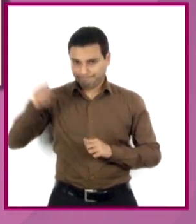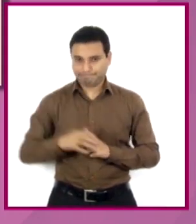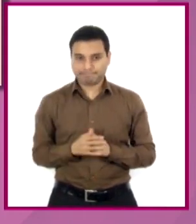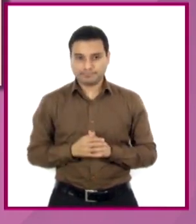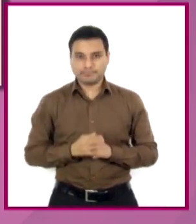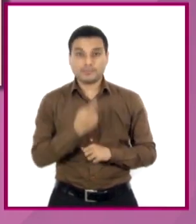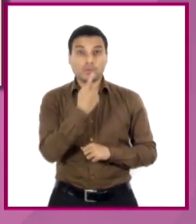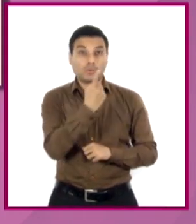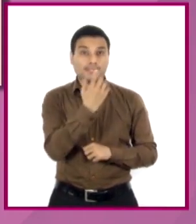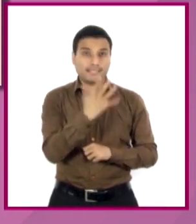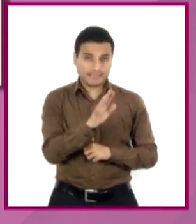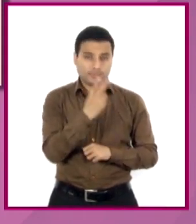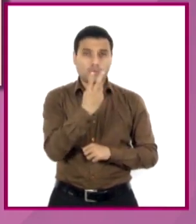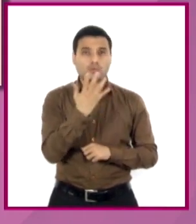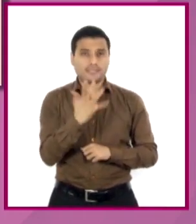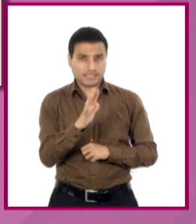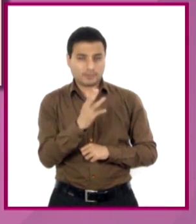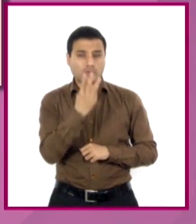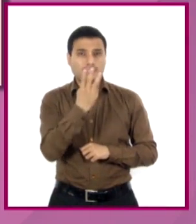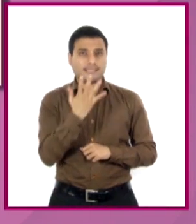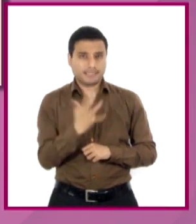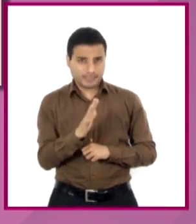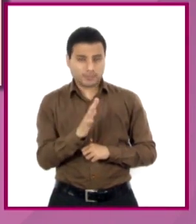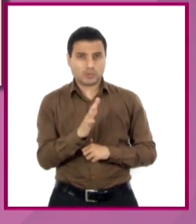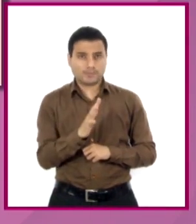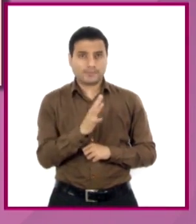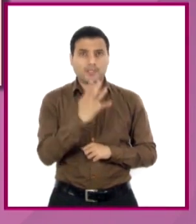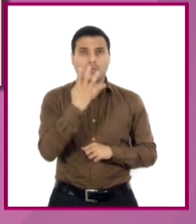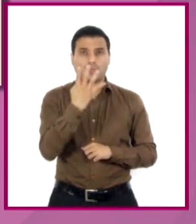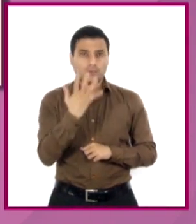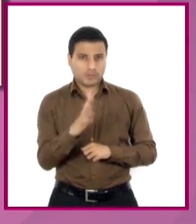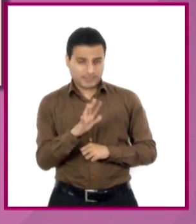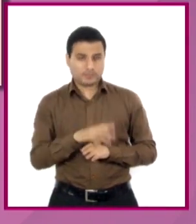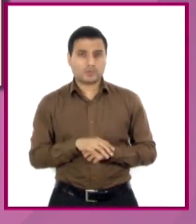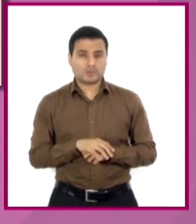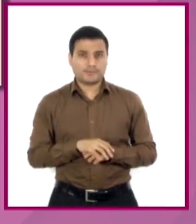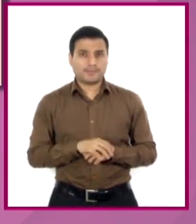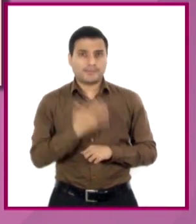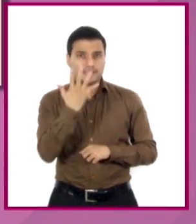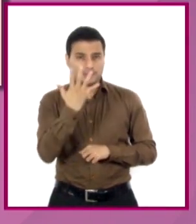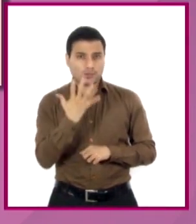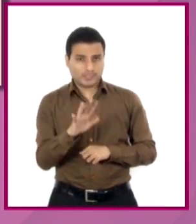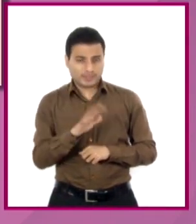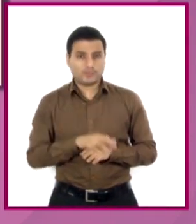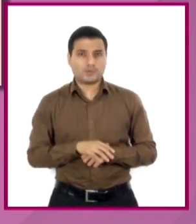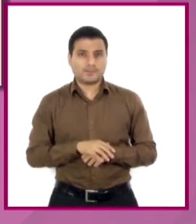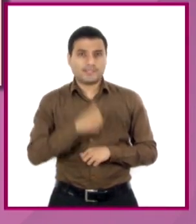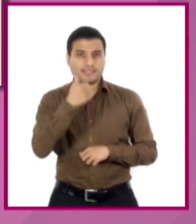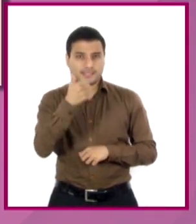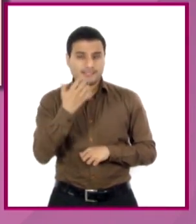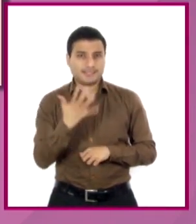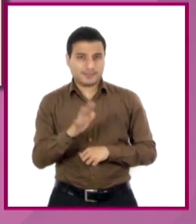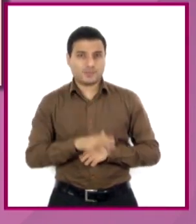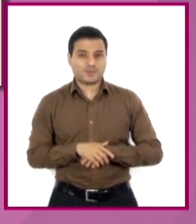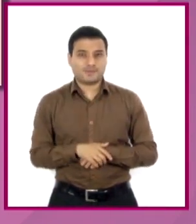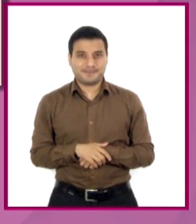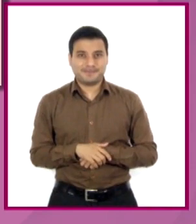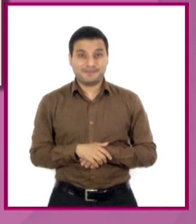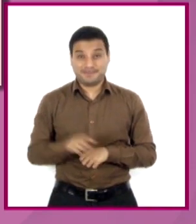1 décimo, 2 décimos, 3 décimos, 4 décimos, 5 décimos, 6